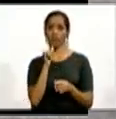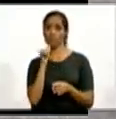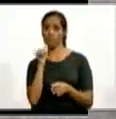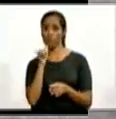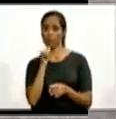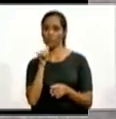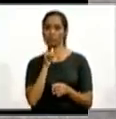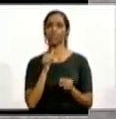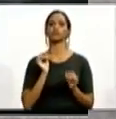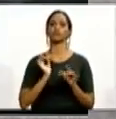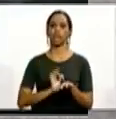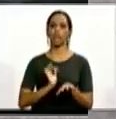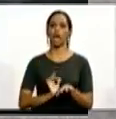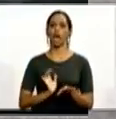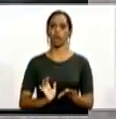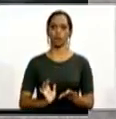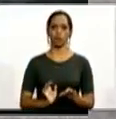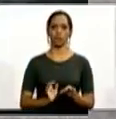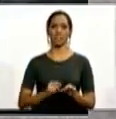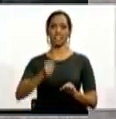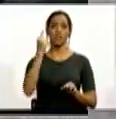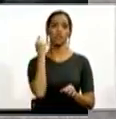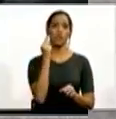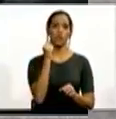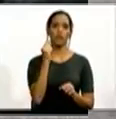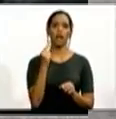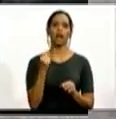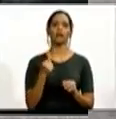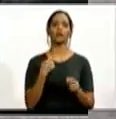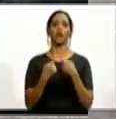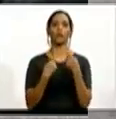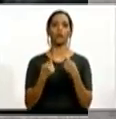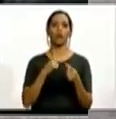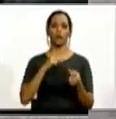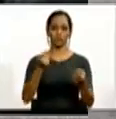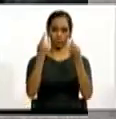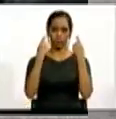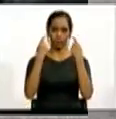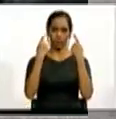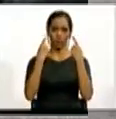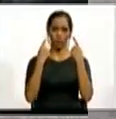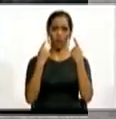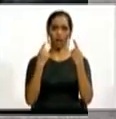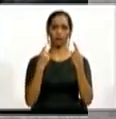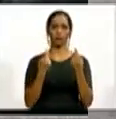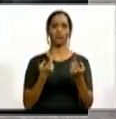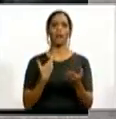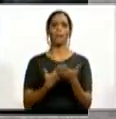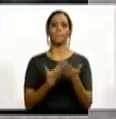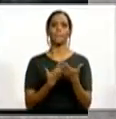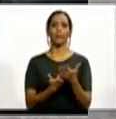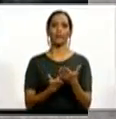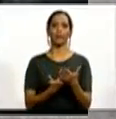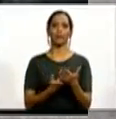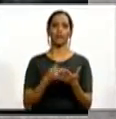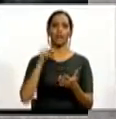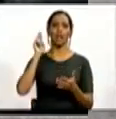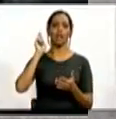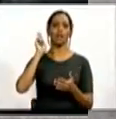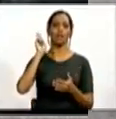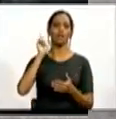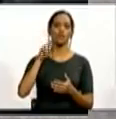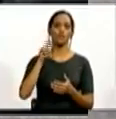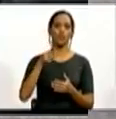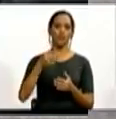Esto es delicado. Y esto es una de las primeras cosas que uno le enseña cuando maneja armamento. El dedo nunca está en